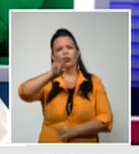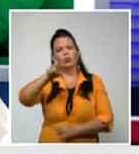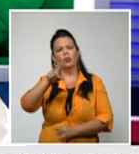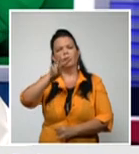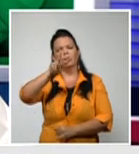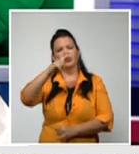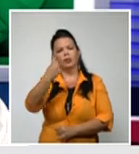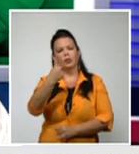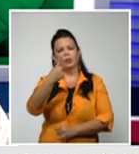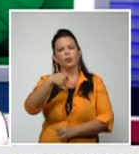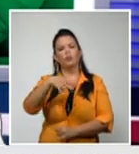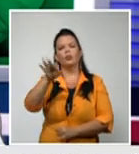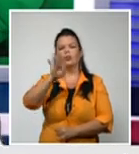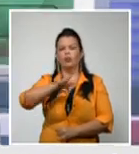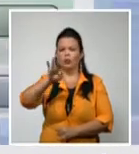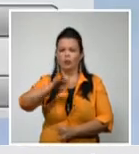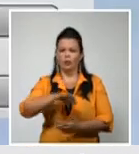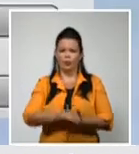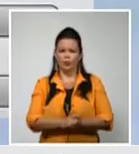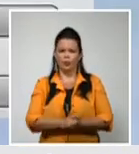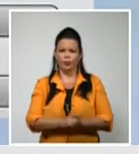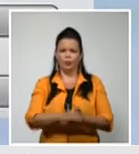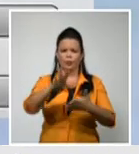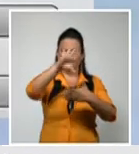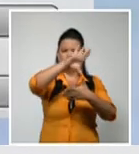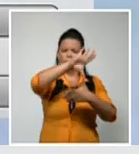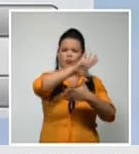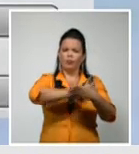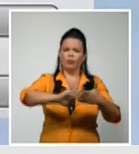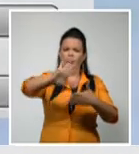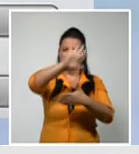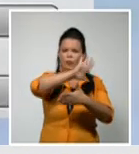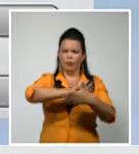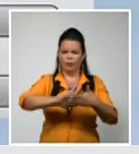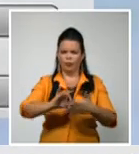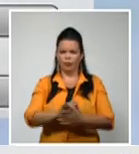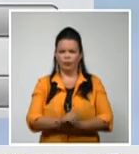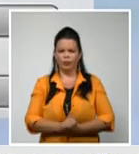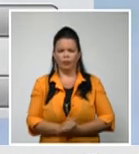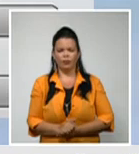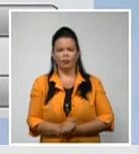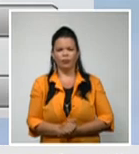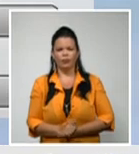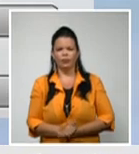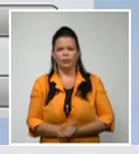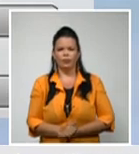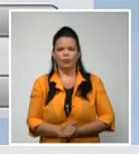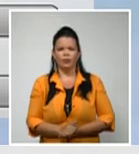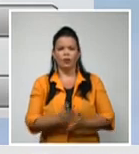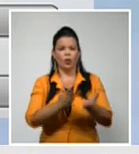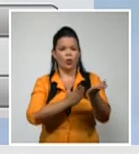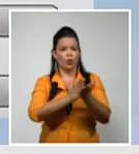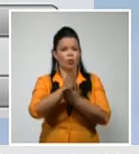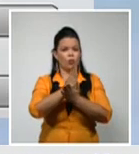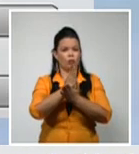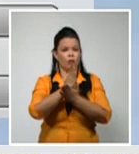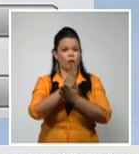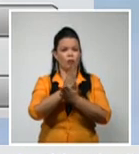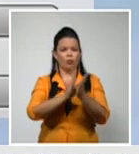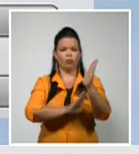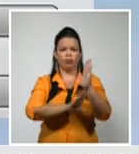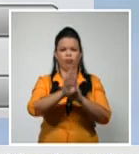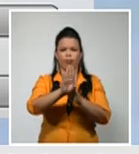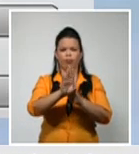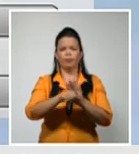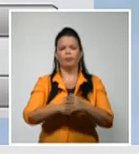2,21%. Las Américas, que sigue siendo el epicentro de la enfermedad, de